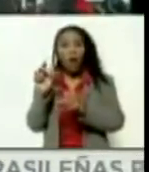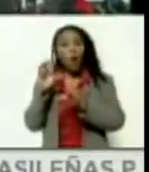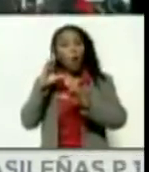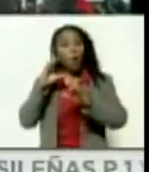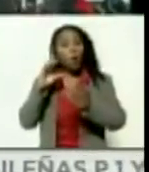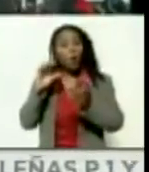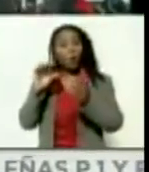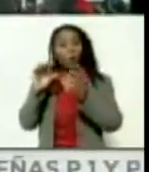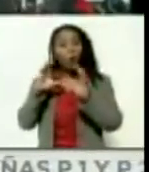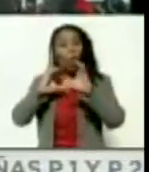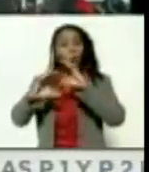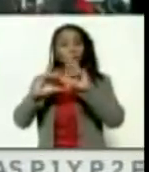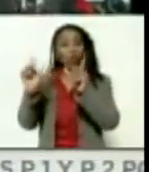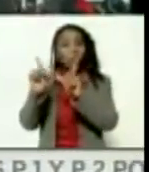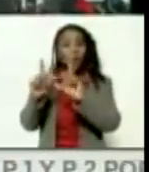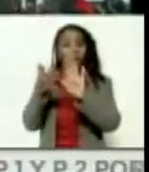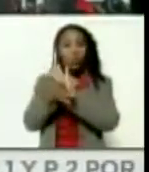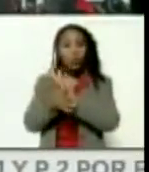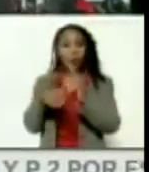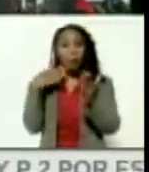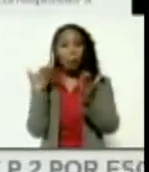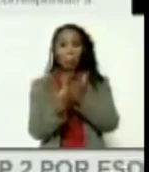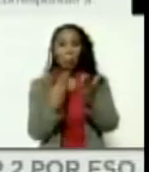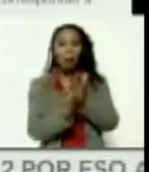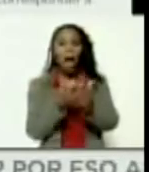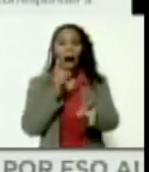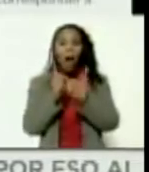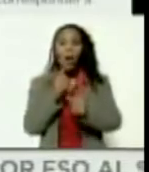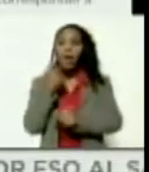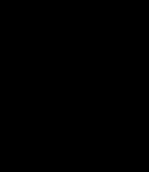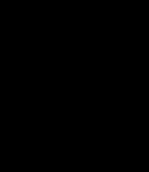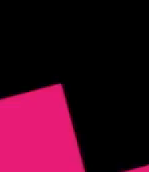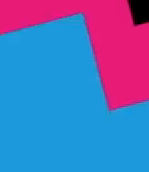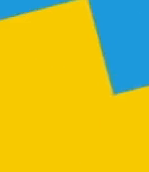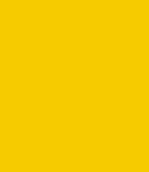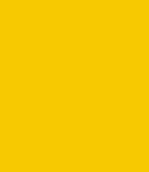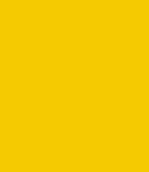se pegan a lo que dice un terrorista de esto.